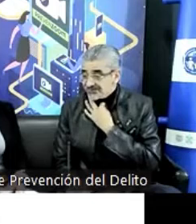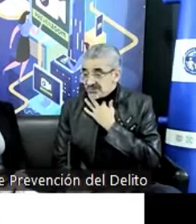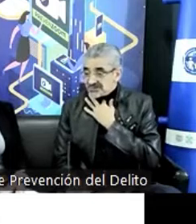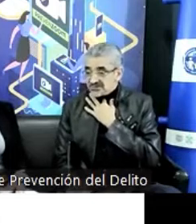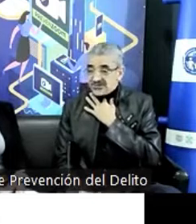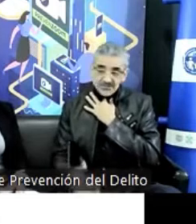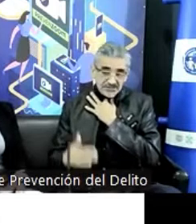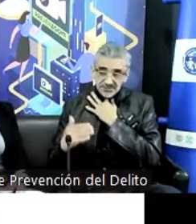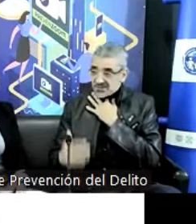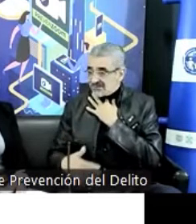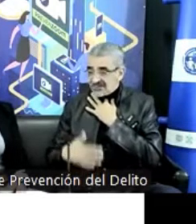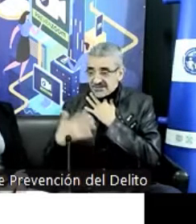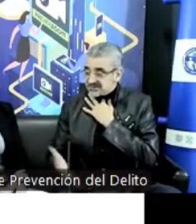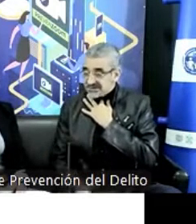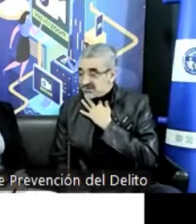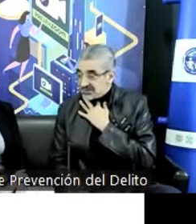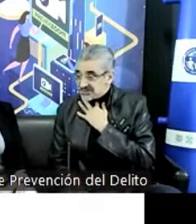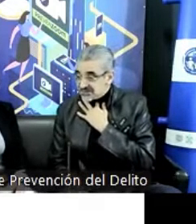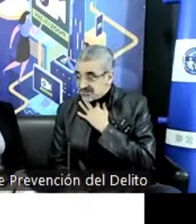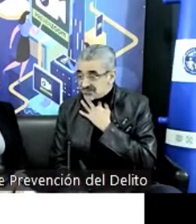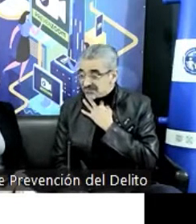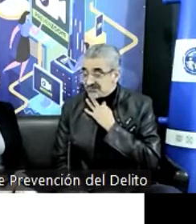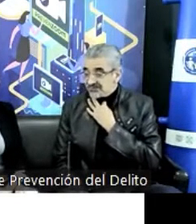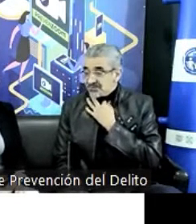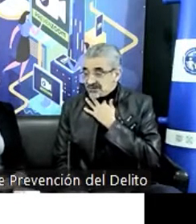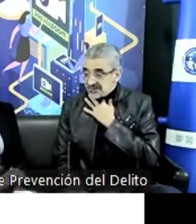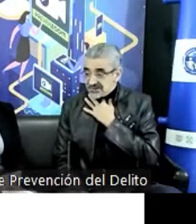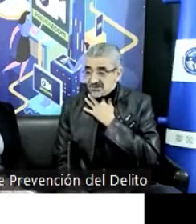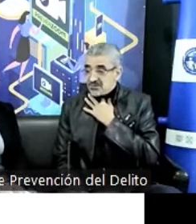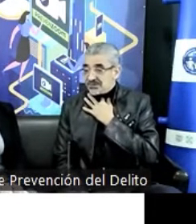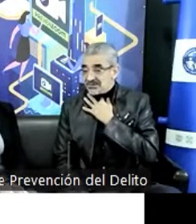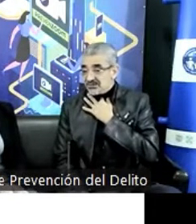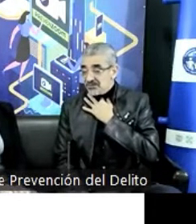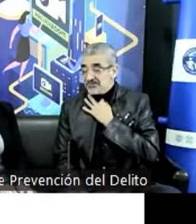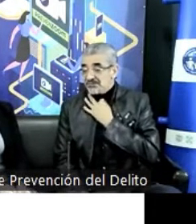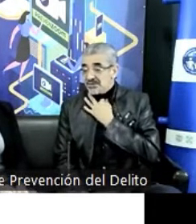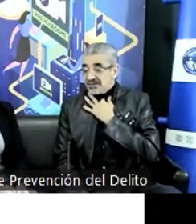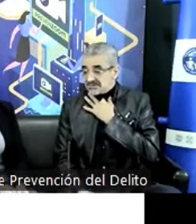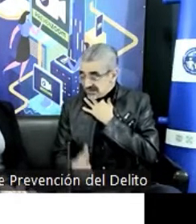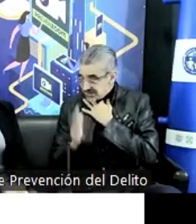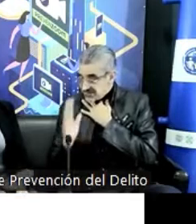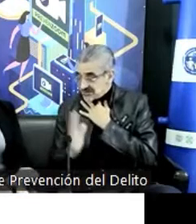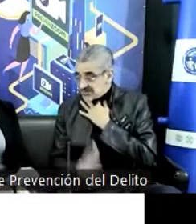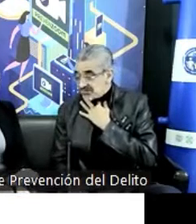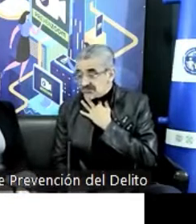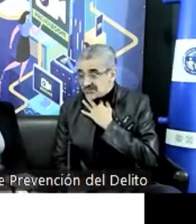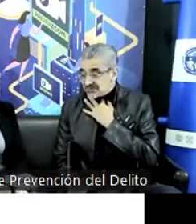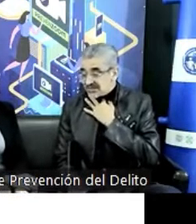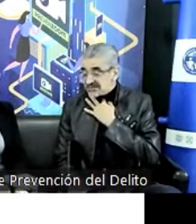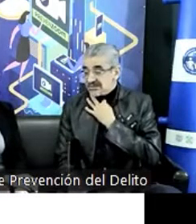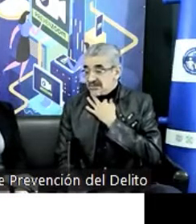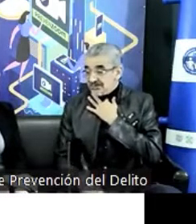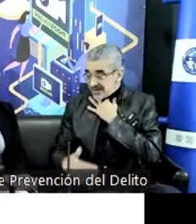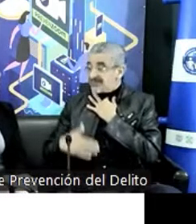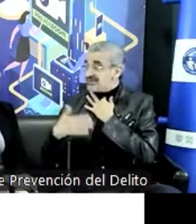viendo. Es una intervención rápida de 5 o 10 minutos y tiene como objetivo estar dirigido a este tipo de